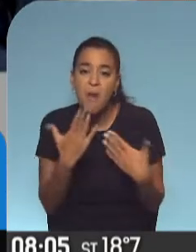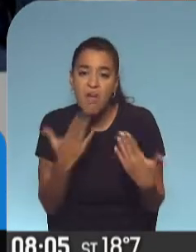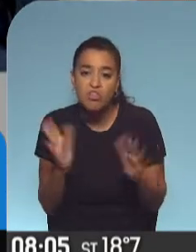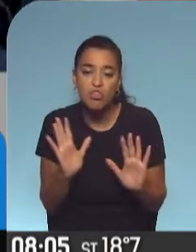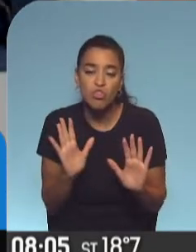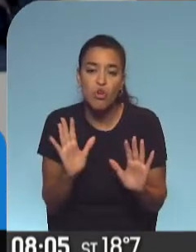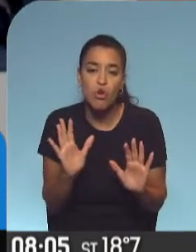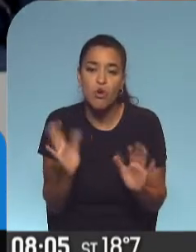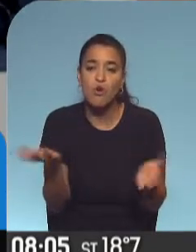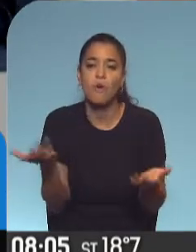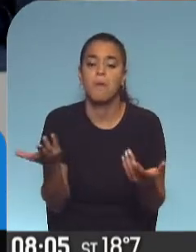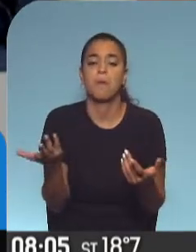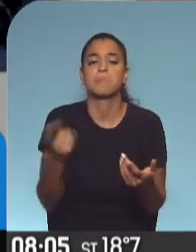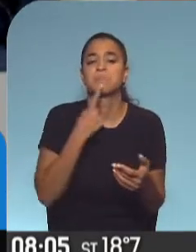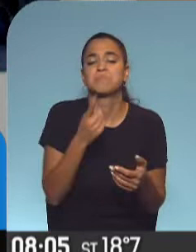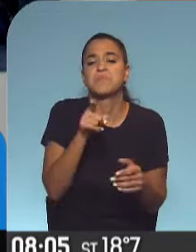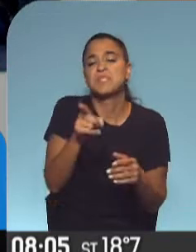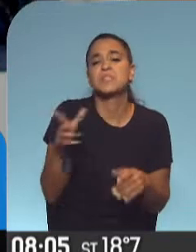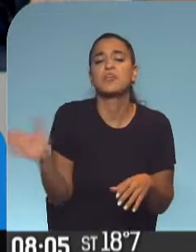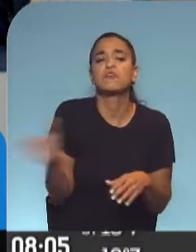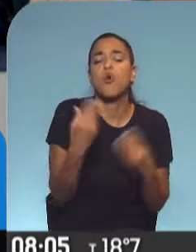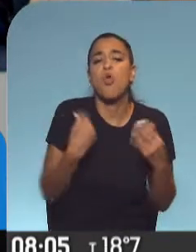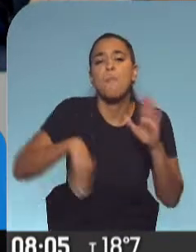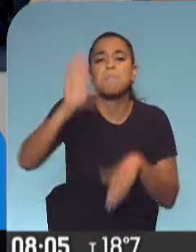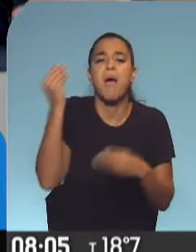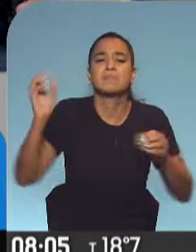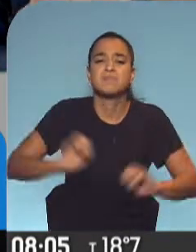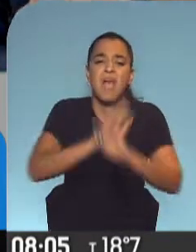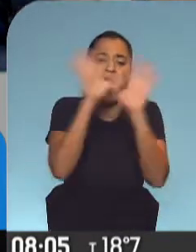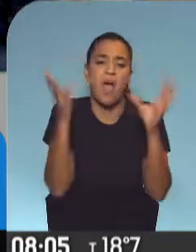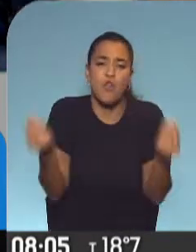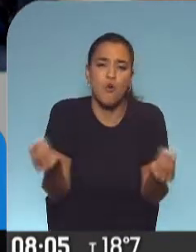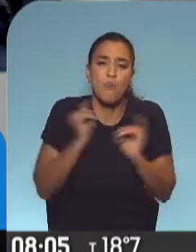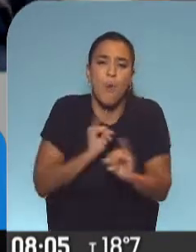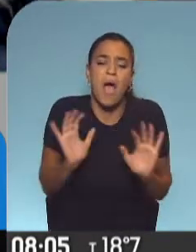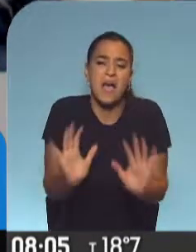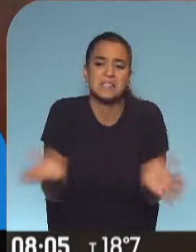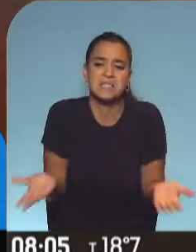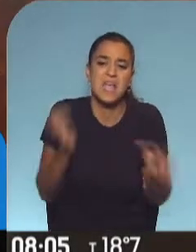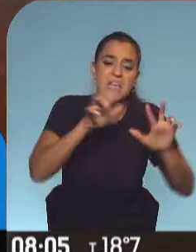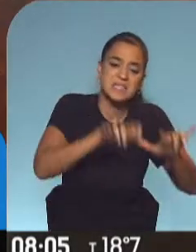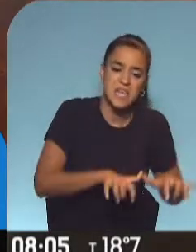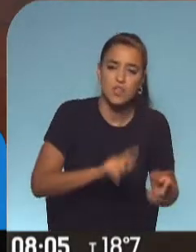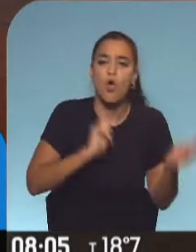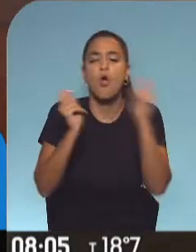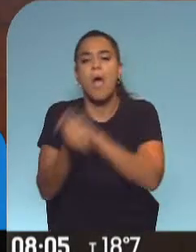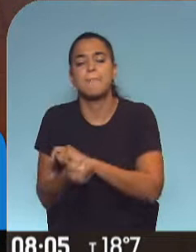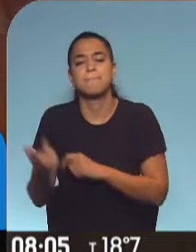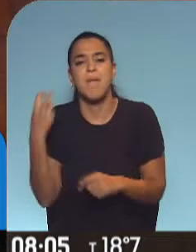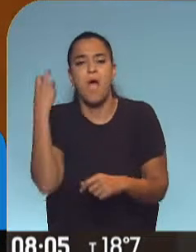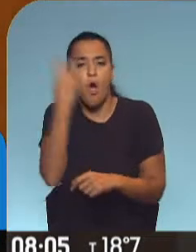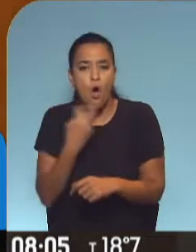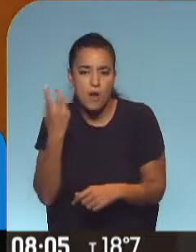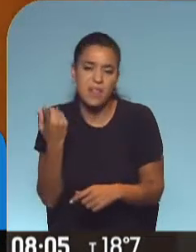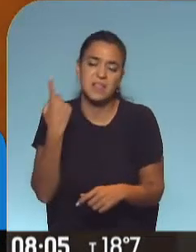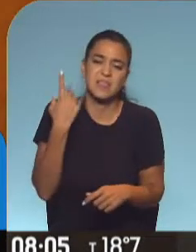Donde todo, hasta la prensa, donde todo tiene mucha más transparencia, más publicidad. Cambiar de un sistema escrito a un sistema oral es enormemente difícil. Agiliza